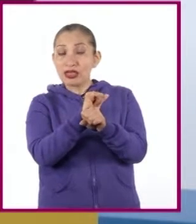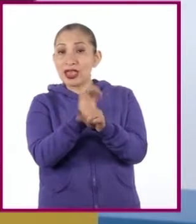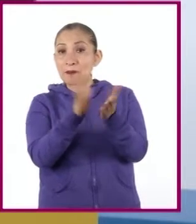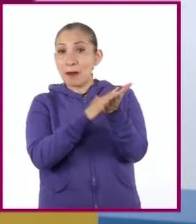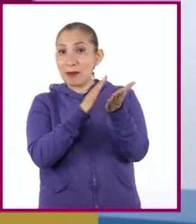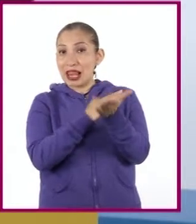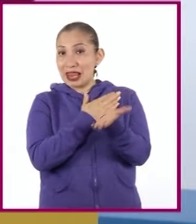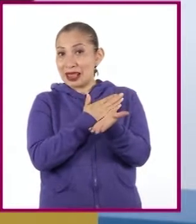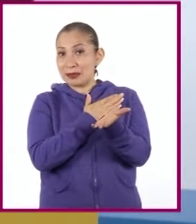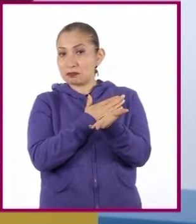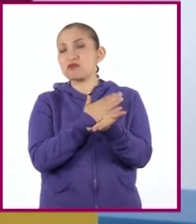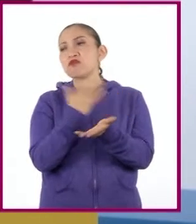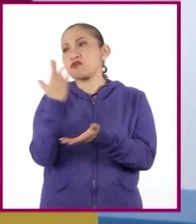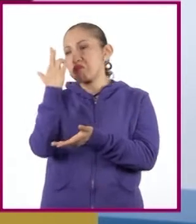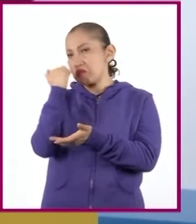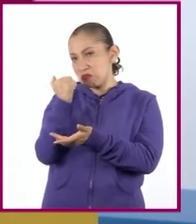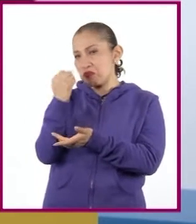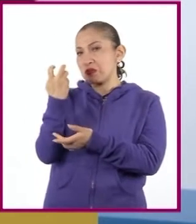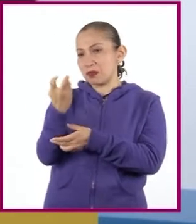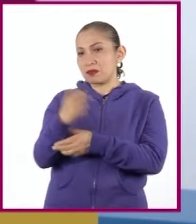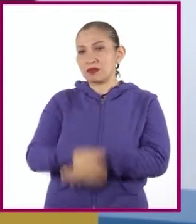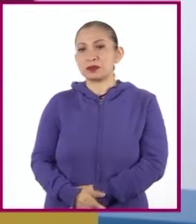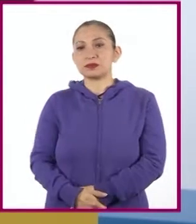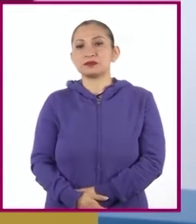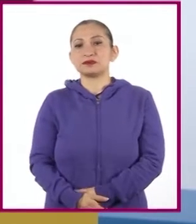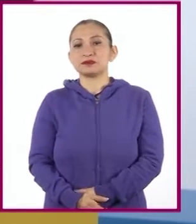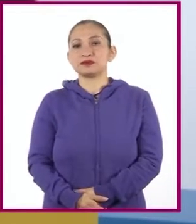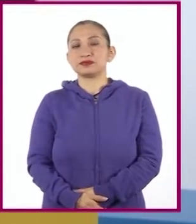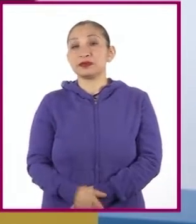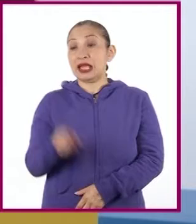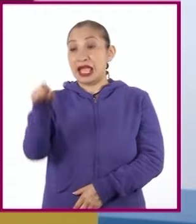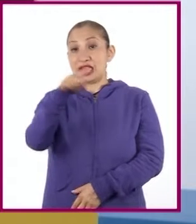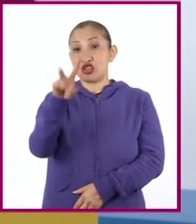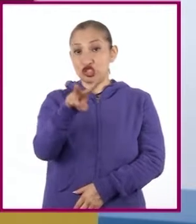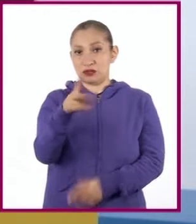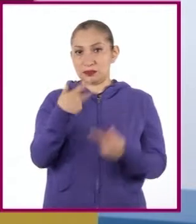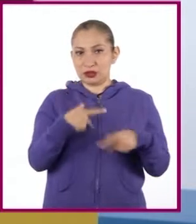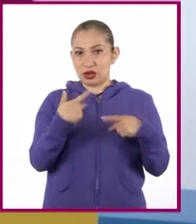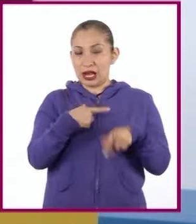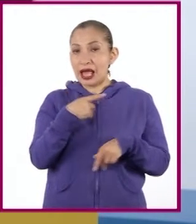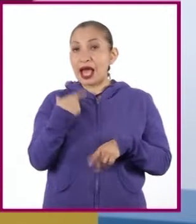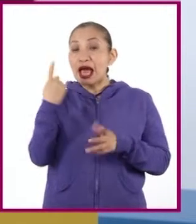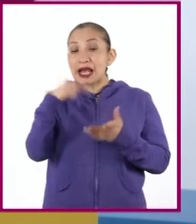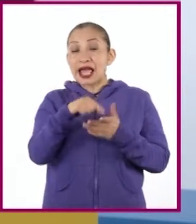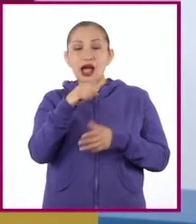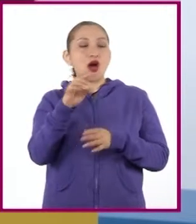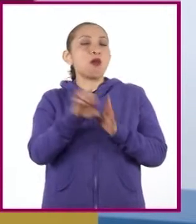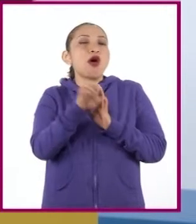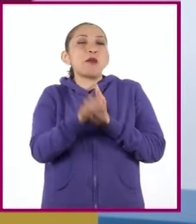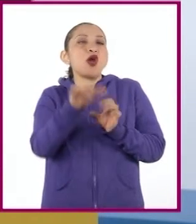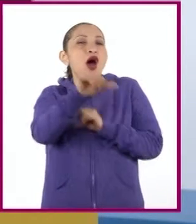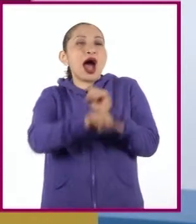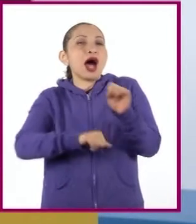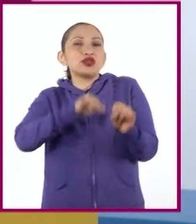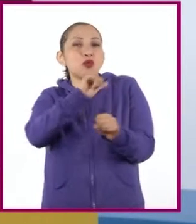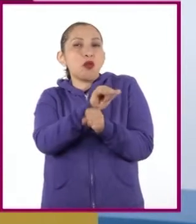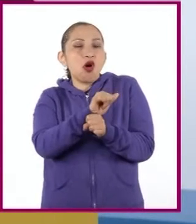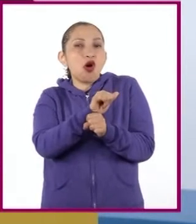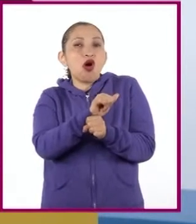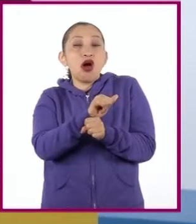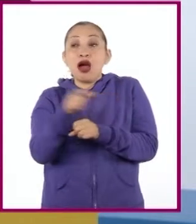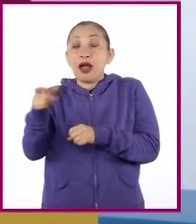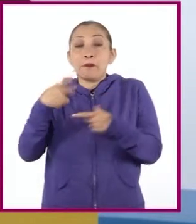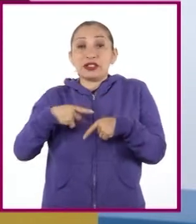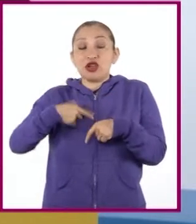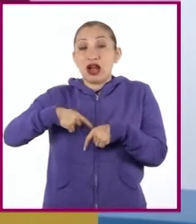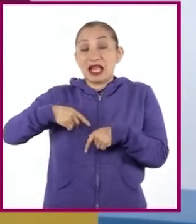papel. Tienes razón. Según ellos, eso sería un átomo. Debemos decir que los